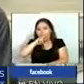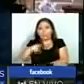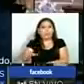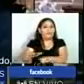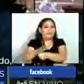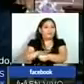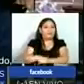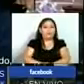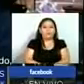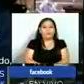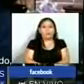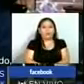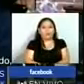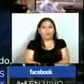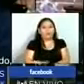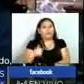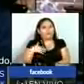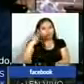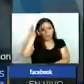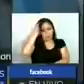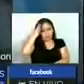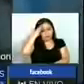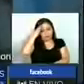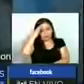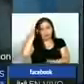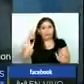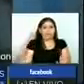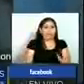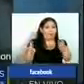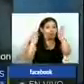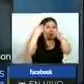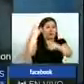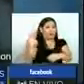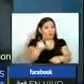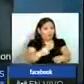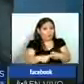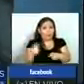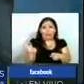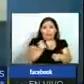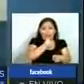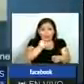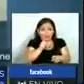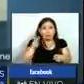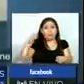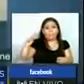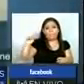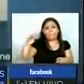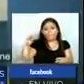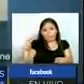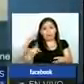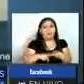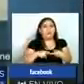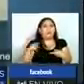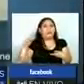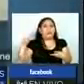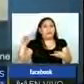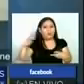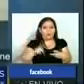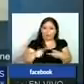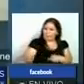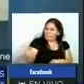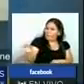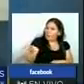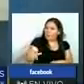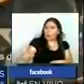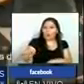coronavirus Conozco Al famoso Ramp Mercado Que era el productor De Marc Anthony Y los artistas Me presenta A un señor aquí Que tiene un